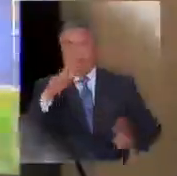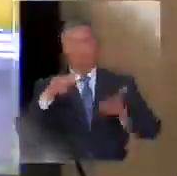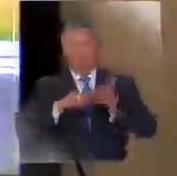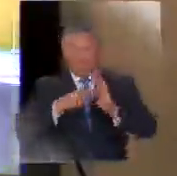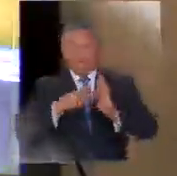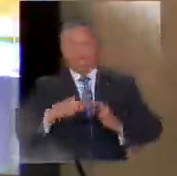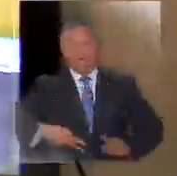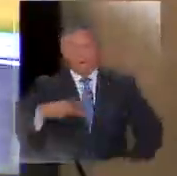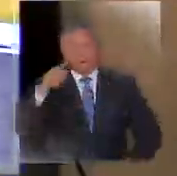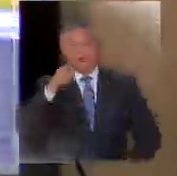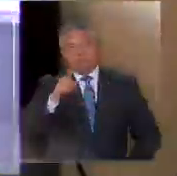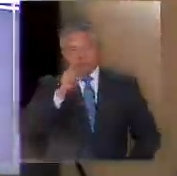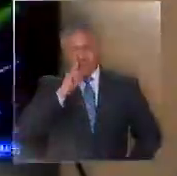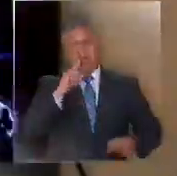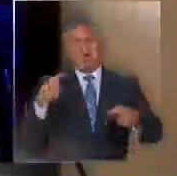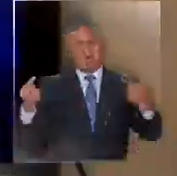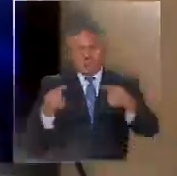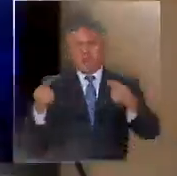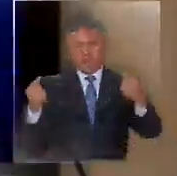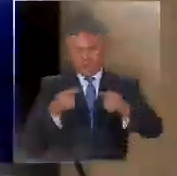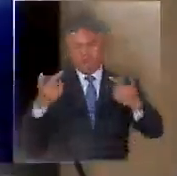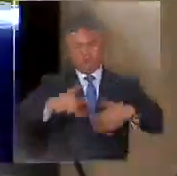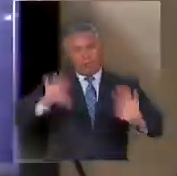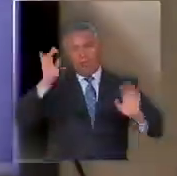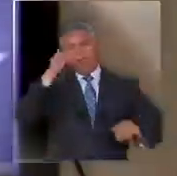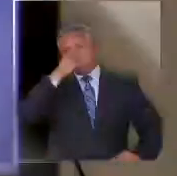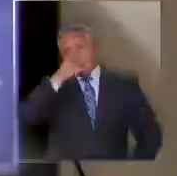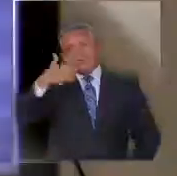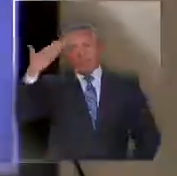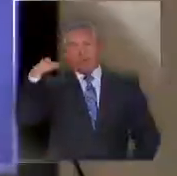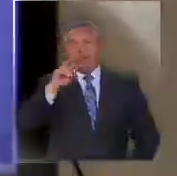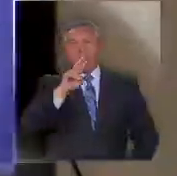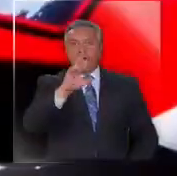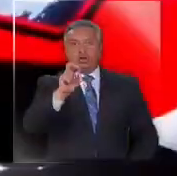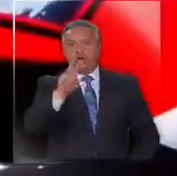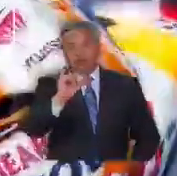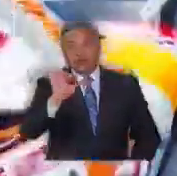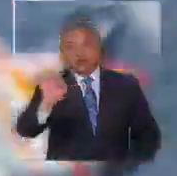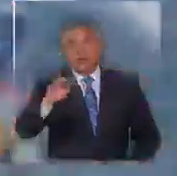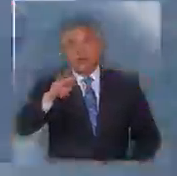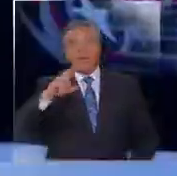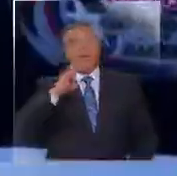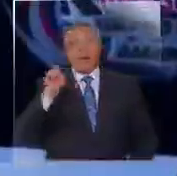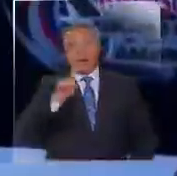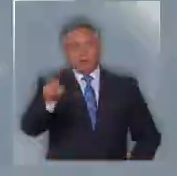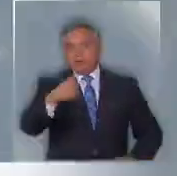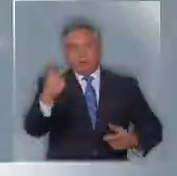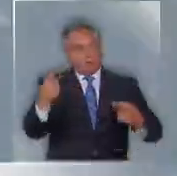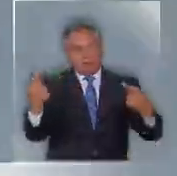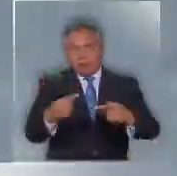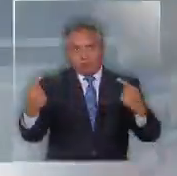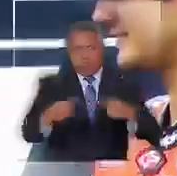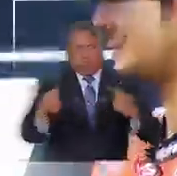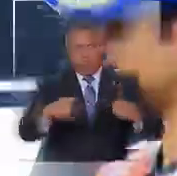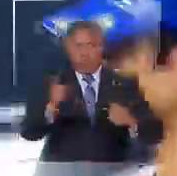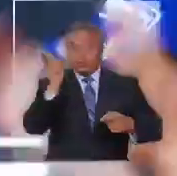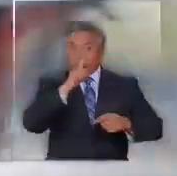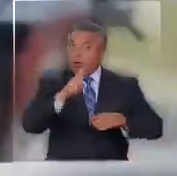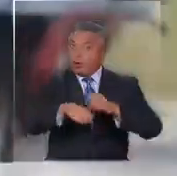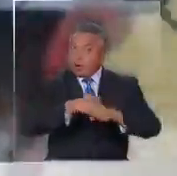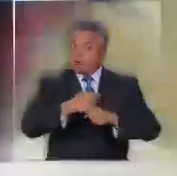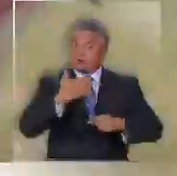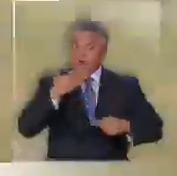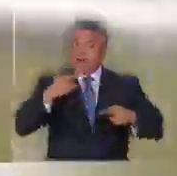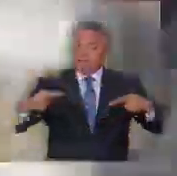una pugna que existe desde hace ya bastante tiempo entre Rossi y Márquez. El español Márquez en los últimos años ha tenido una serie de problemas